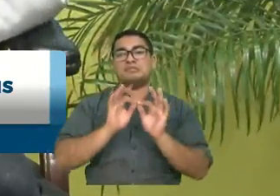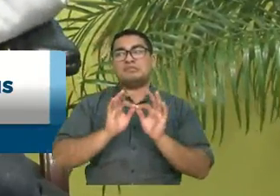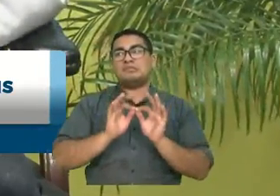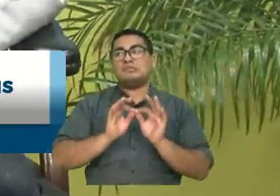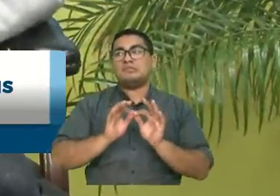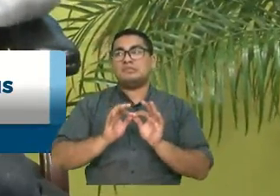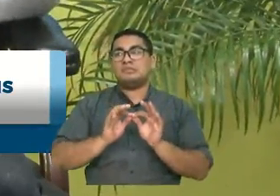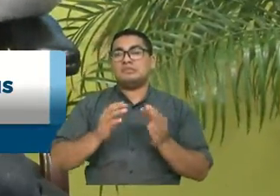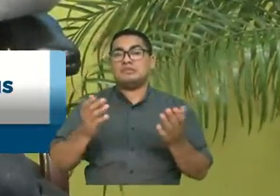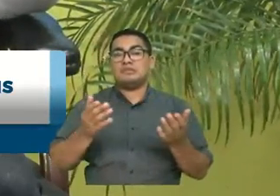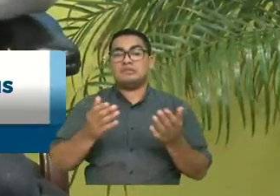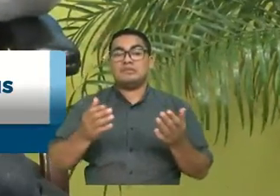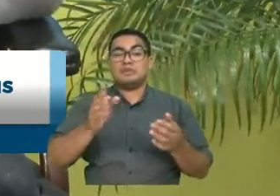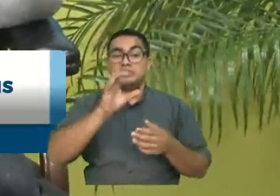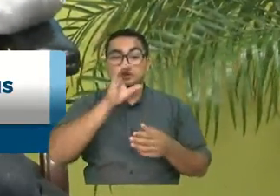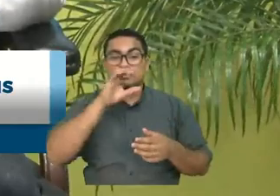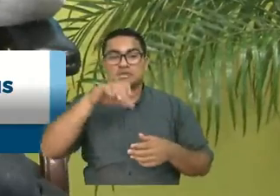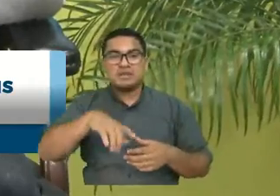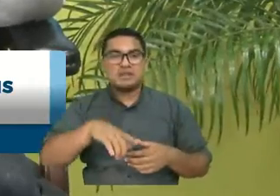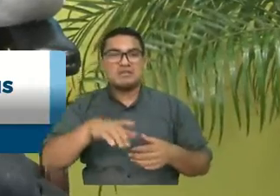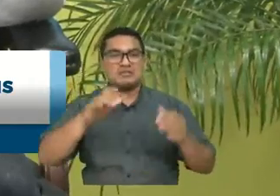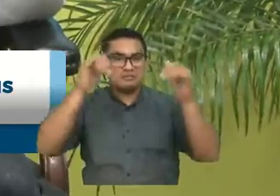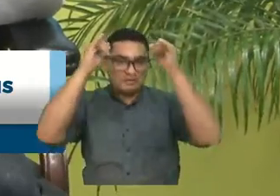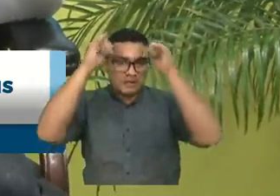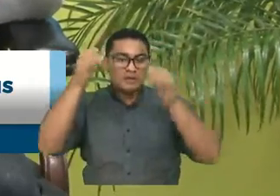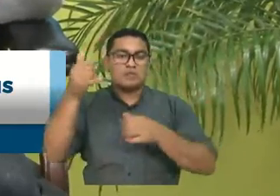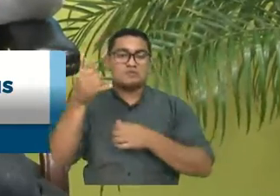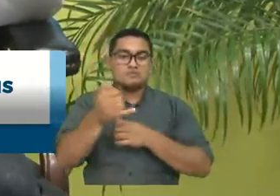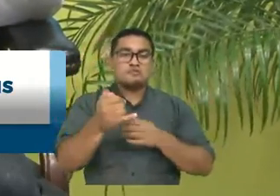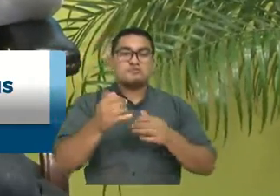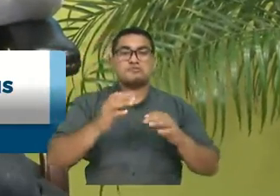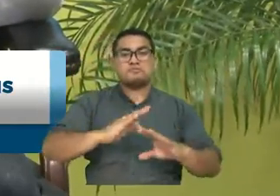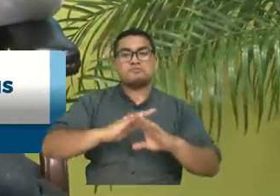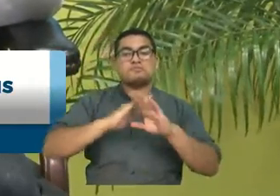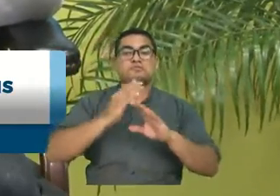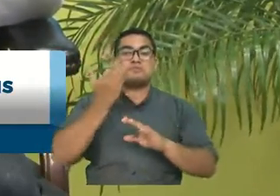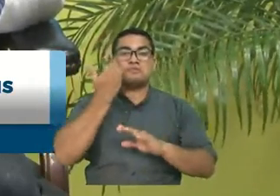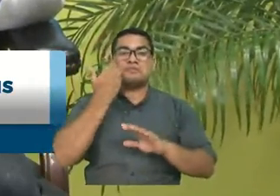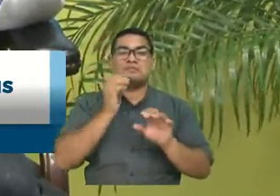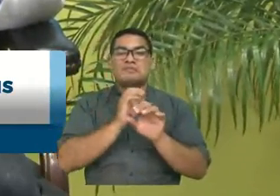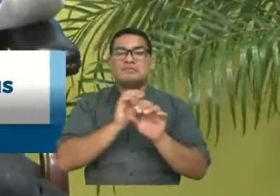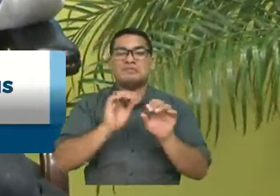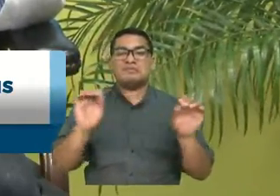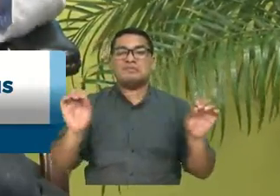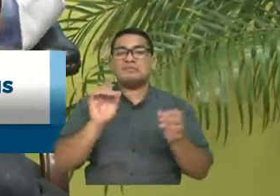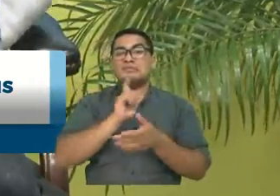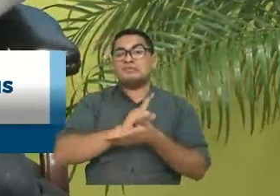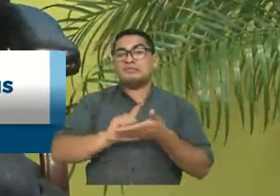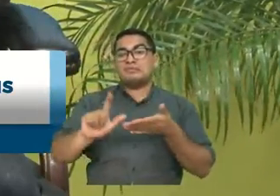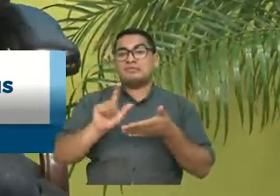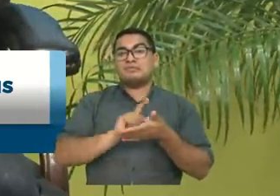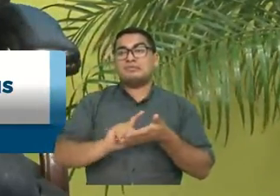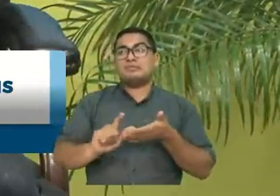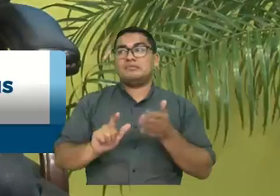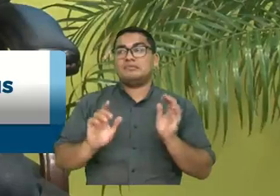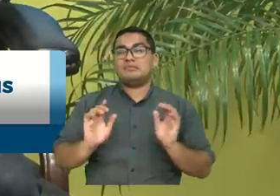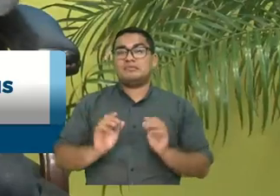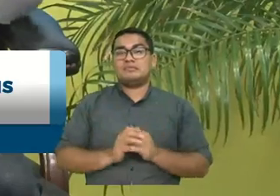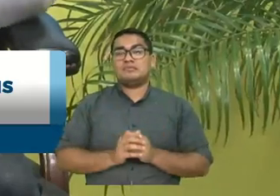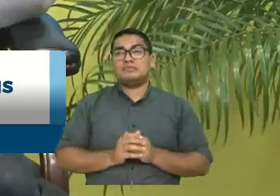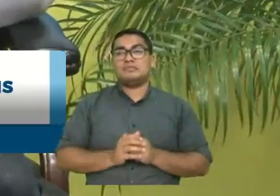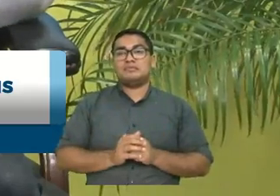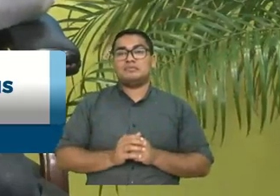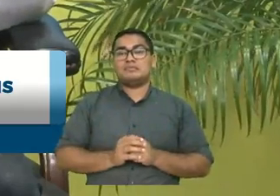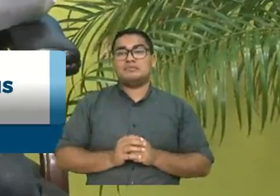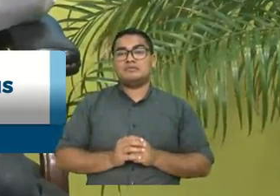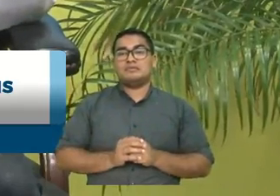da al animalito y ese animalito lo que hace es se va a curar. Va a desaparecer en su cuerpo esa bacteria, que la puede transmitir al humano, de la manera